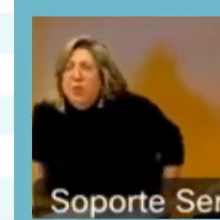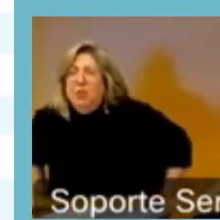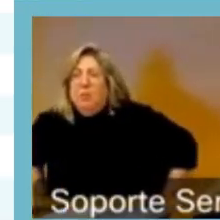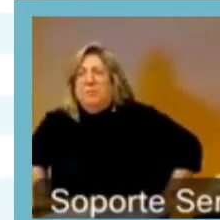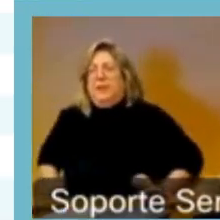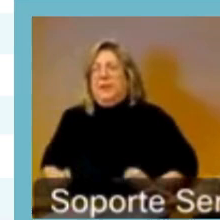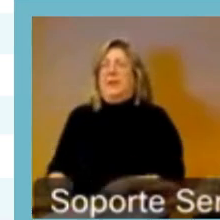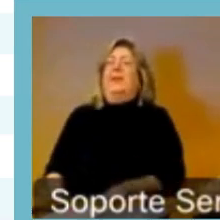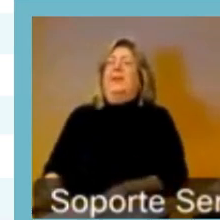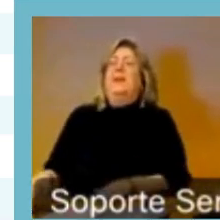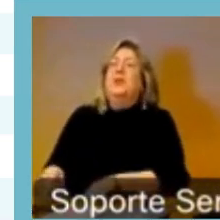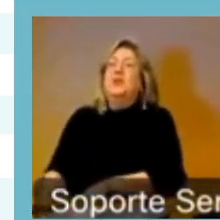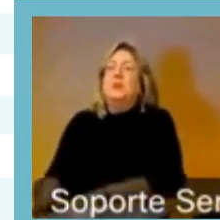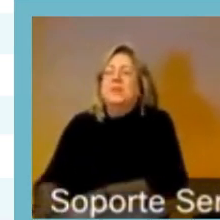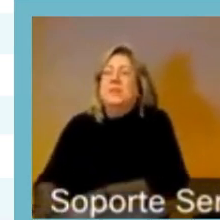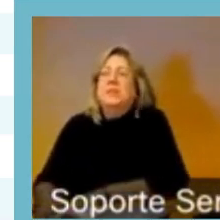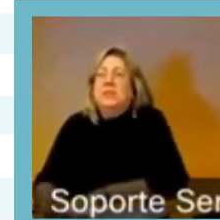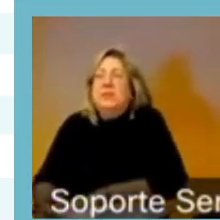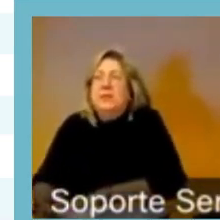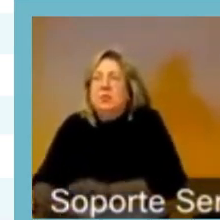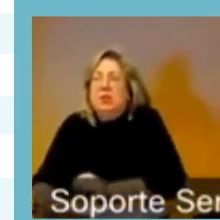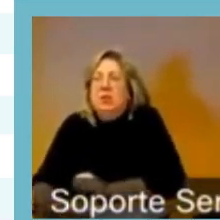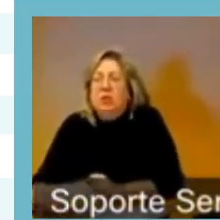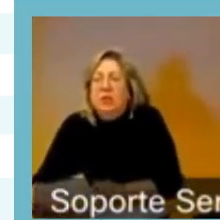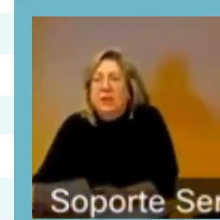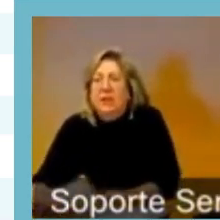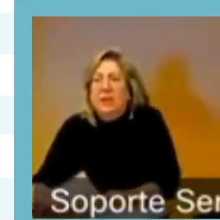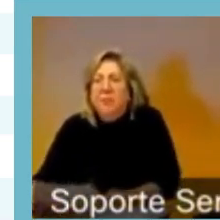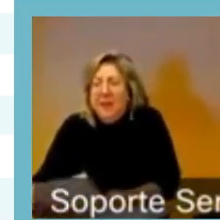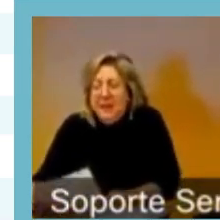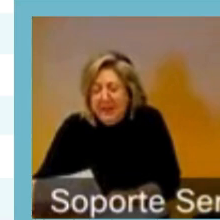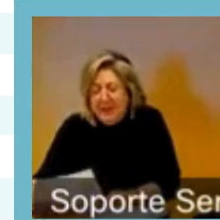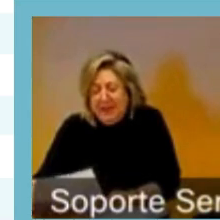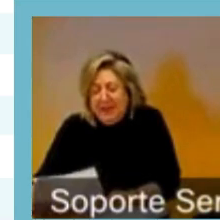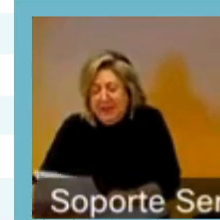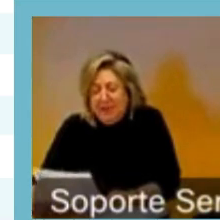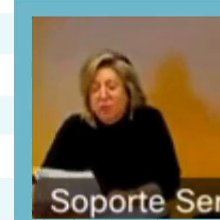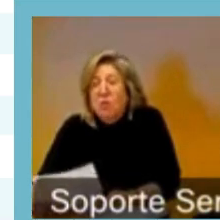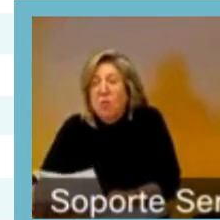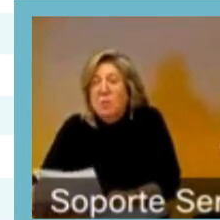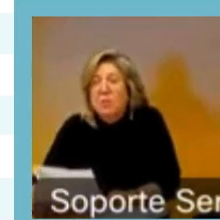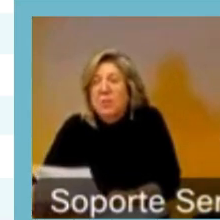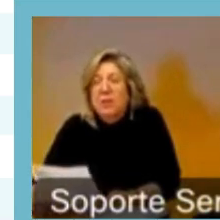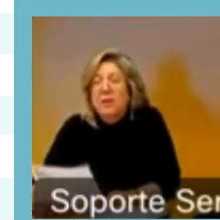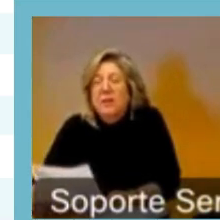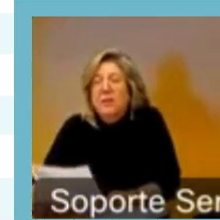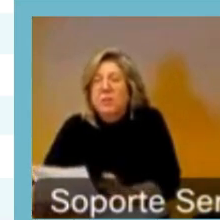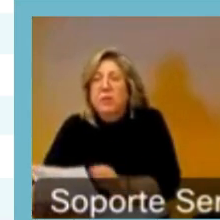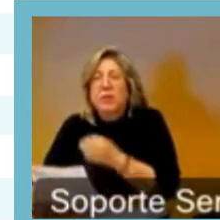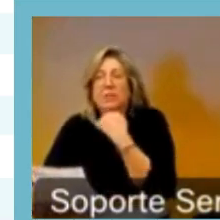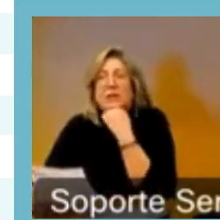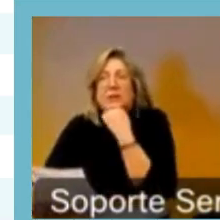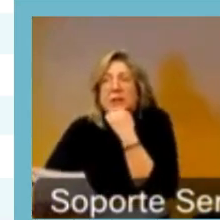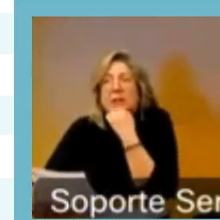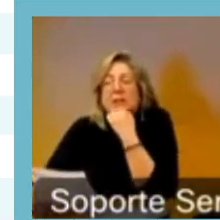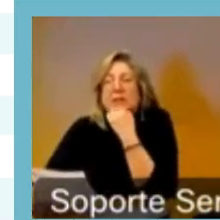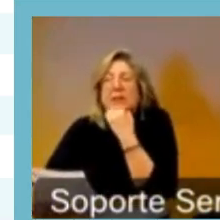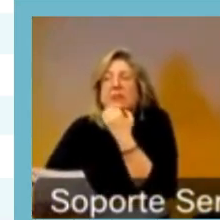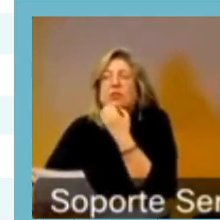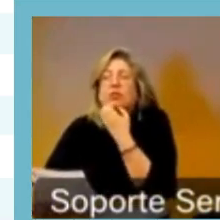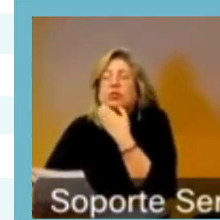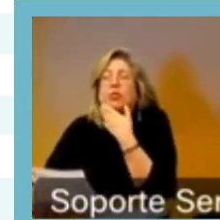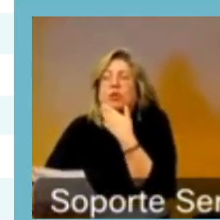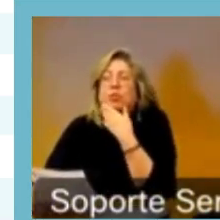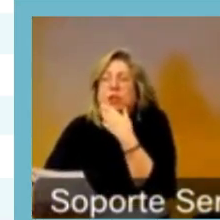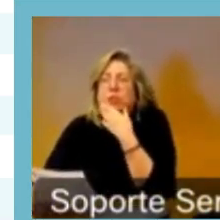Buenos días a todos. Otro martes tenemos una sesión técnica. En este caso vamos a hablar de la situación de la hepatitis A en Galicia